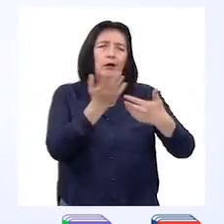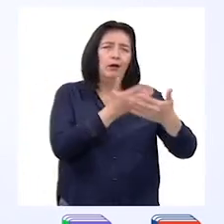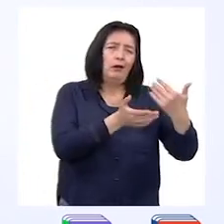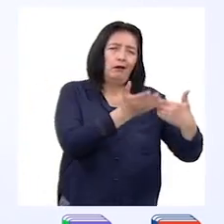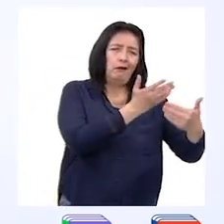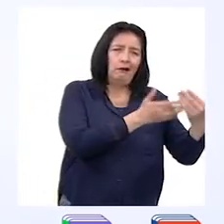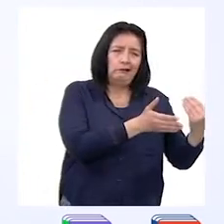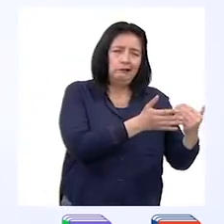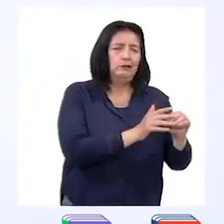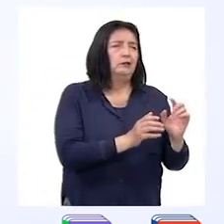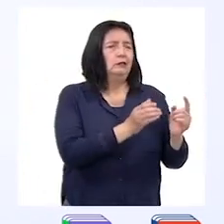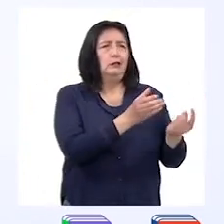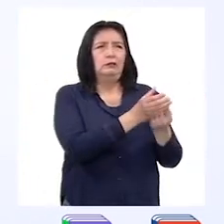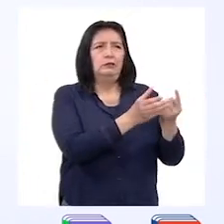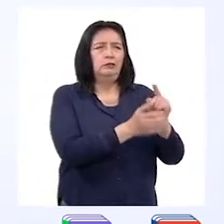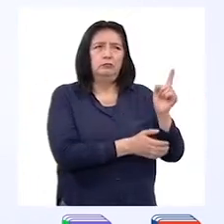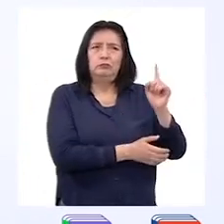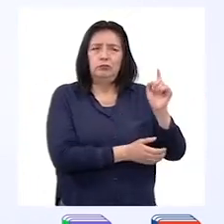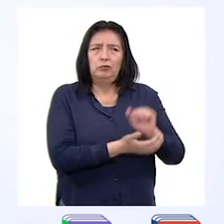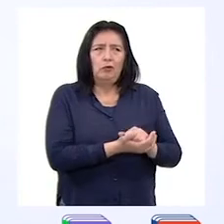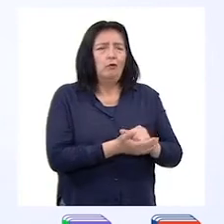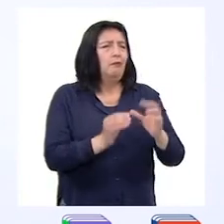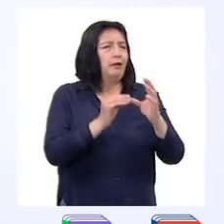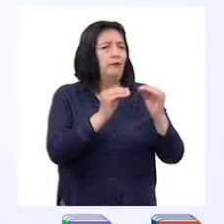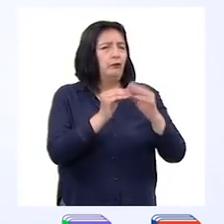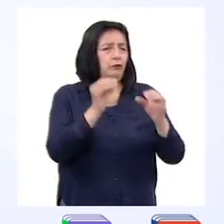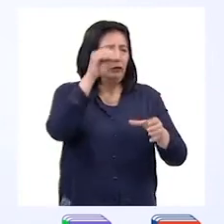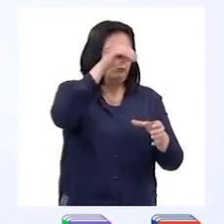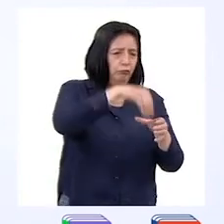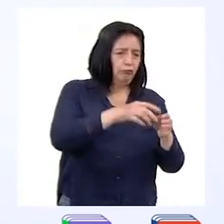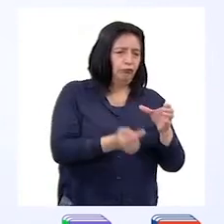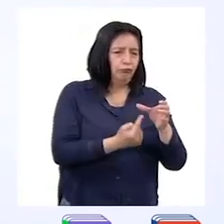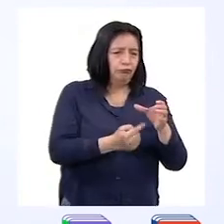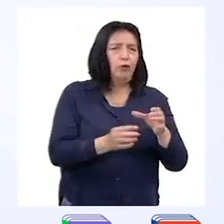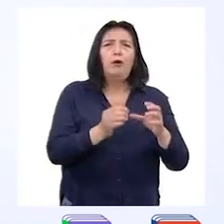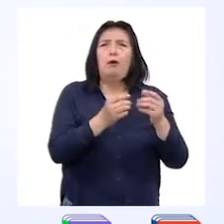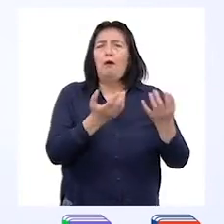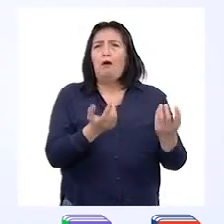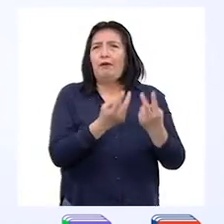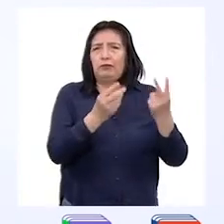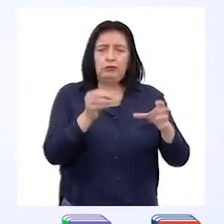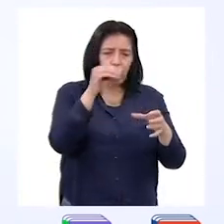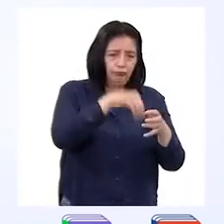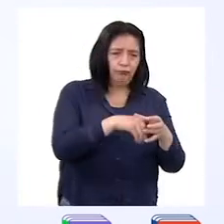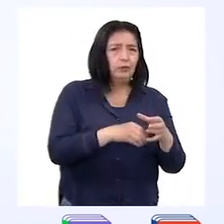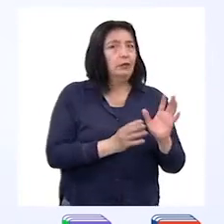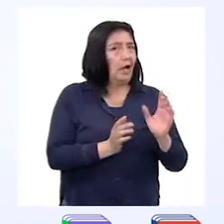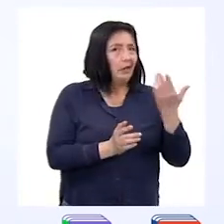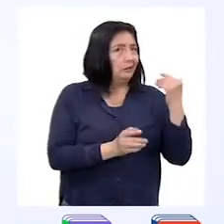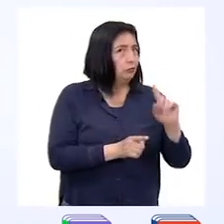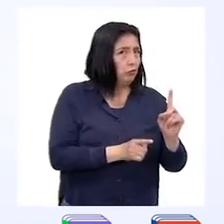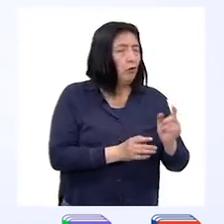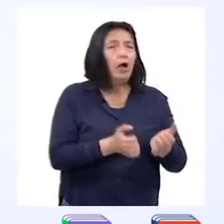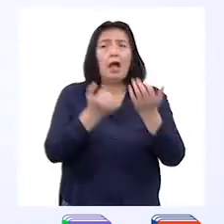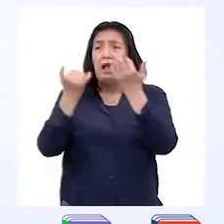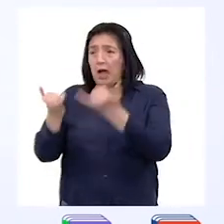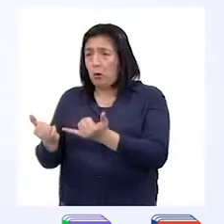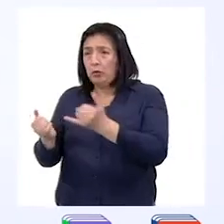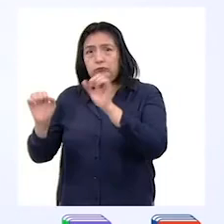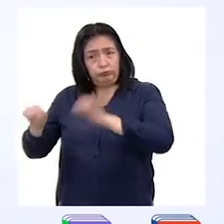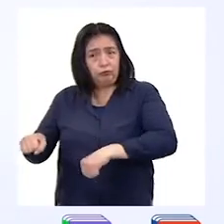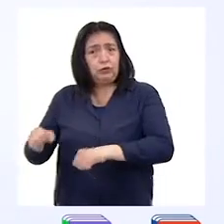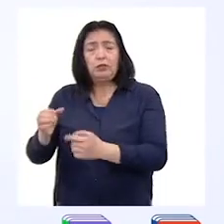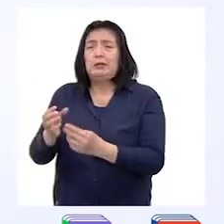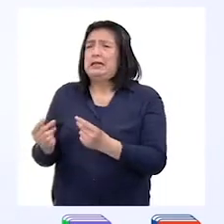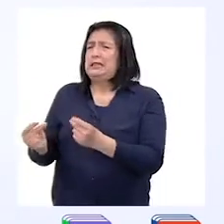la licuadora no estaba diseñada para licuar frutas ni verduras. En cambio, ahora las licuadoras son mucho más